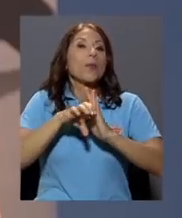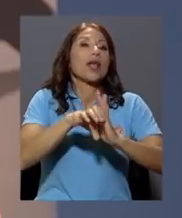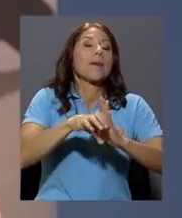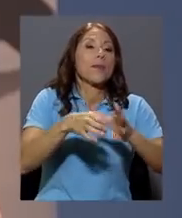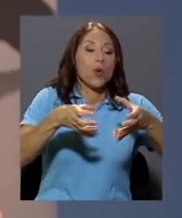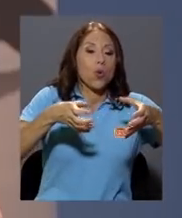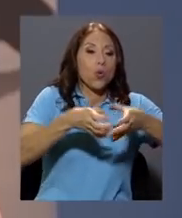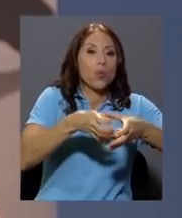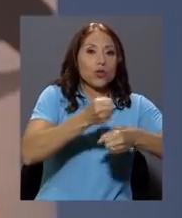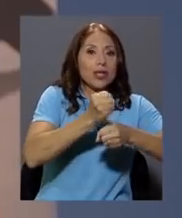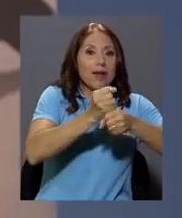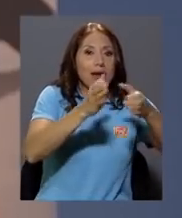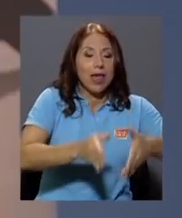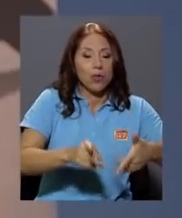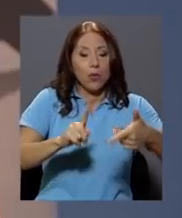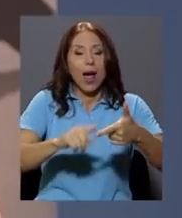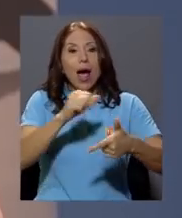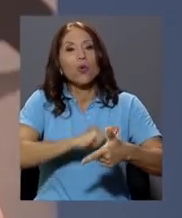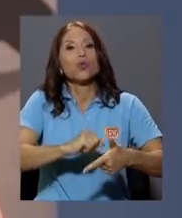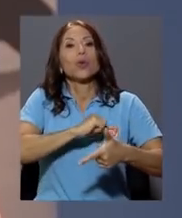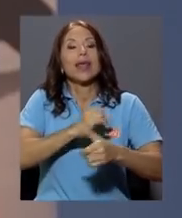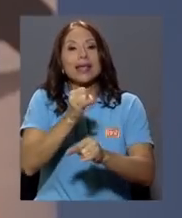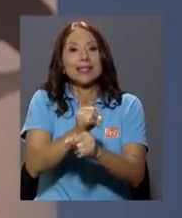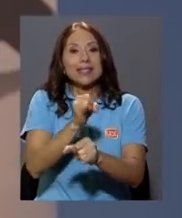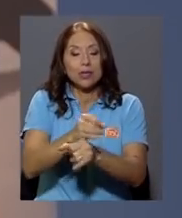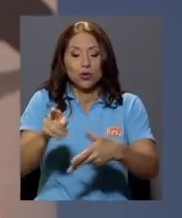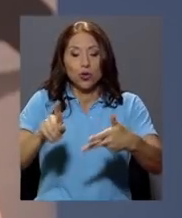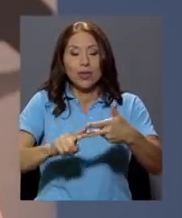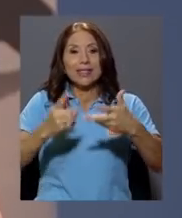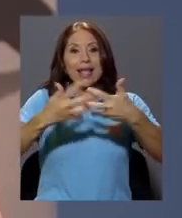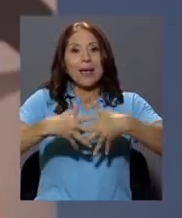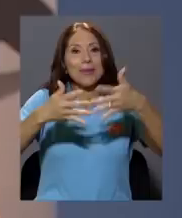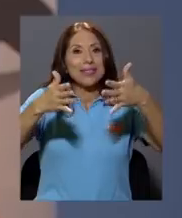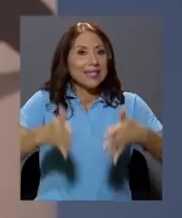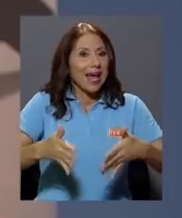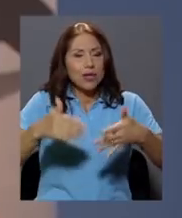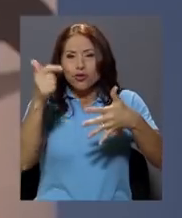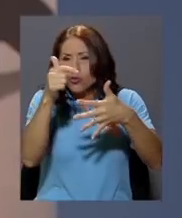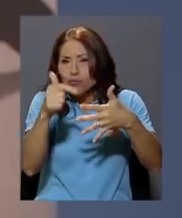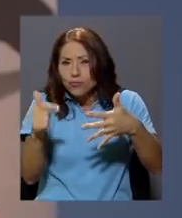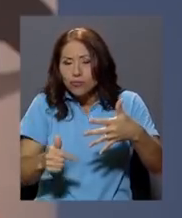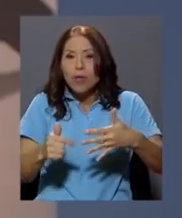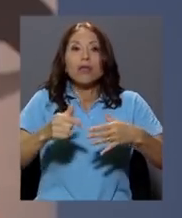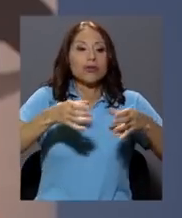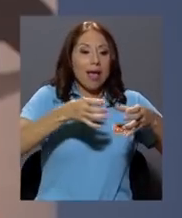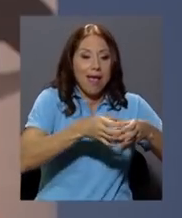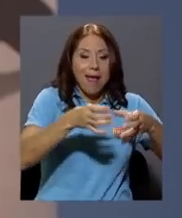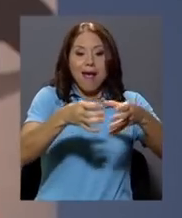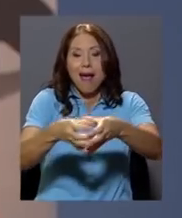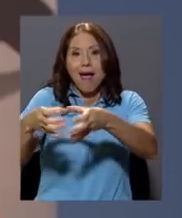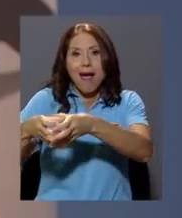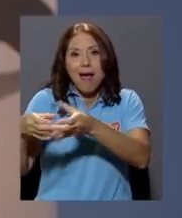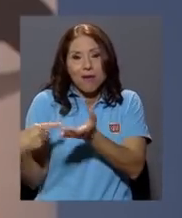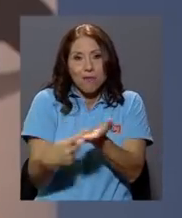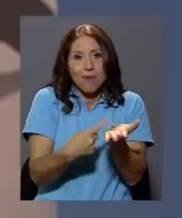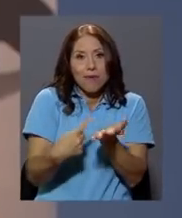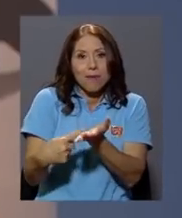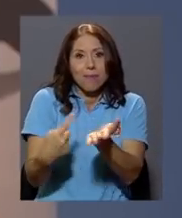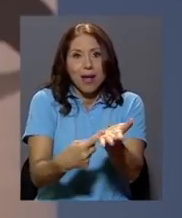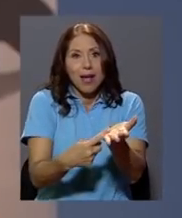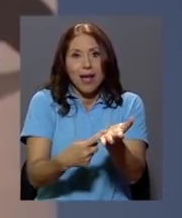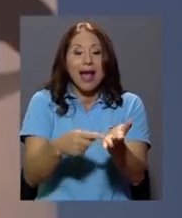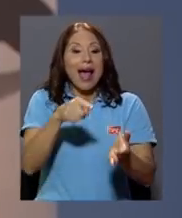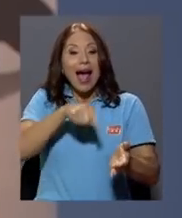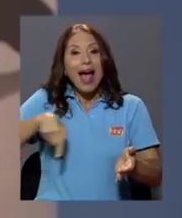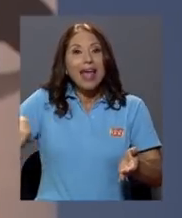sindicatos, autoridades de instituciones, los empresarios, etcétera. Dentro de ese marco, el